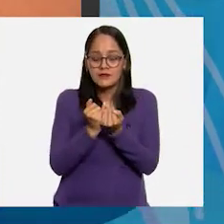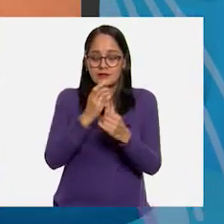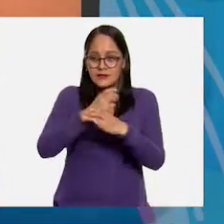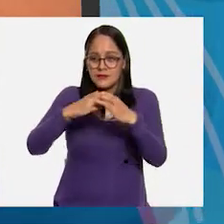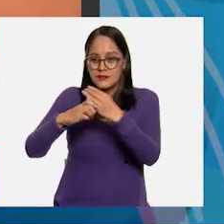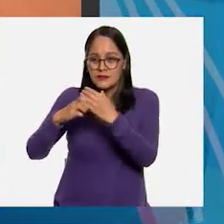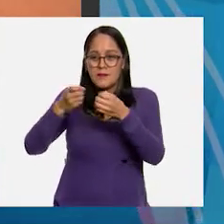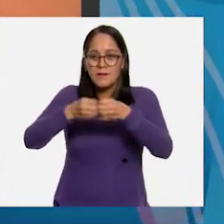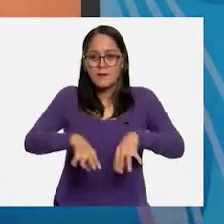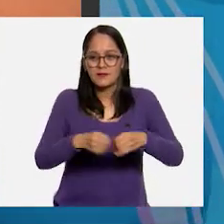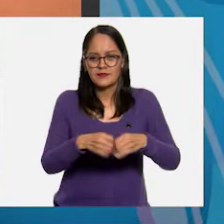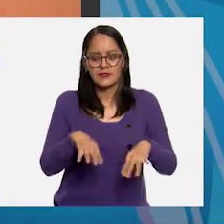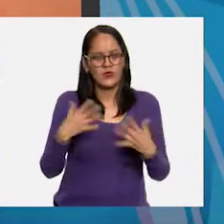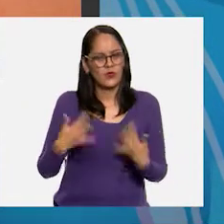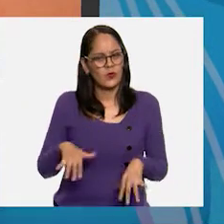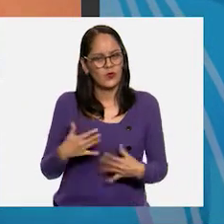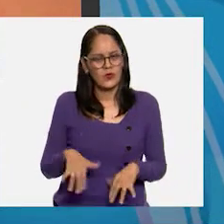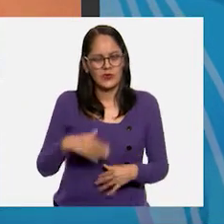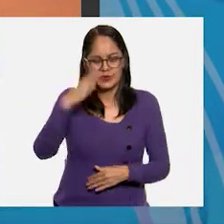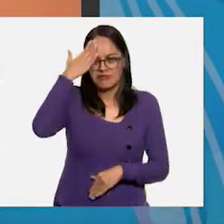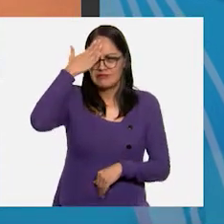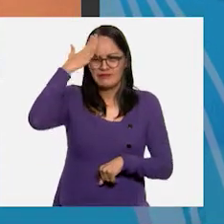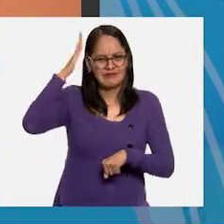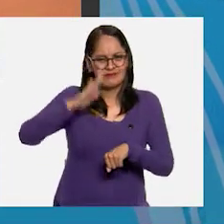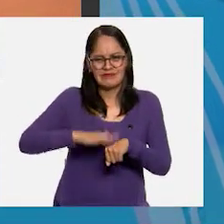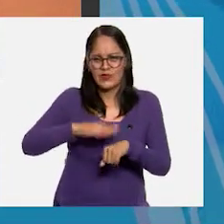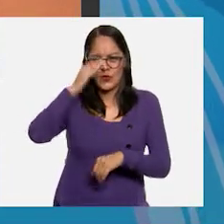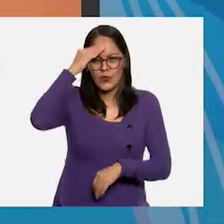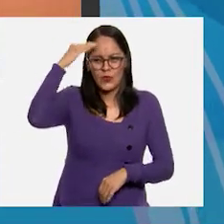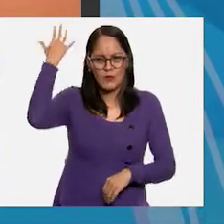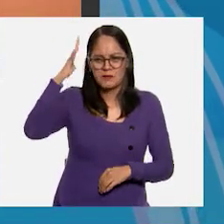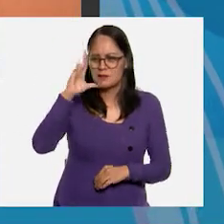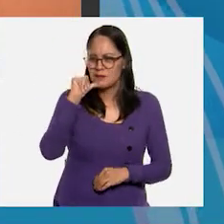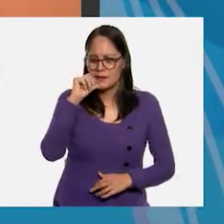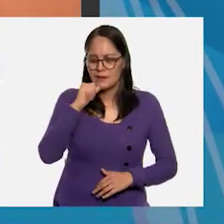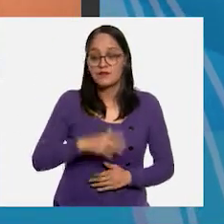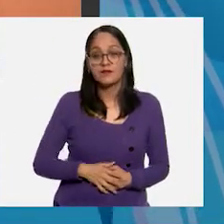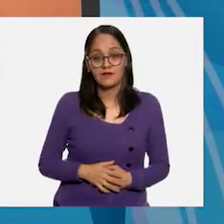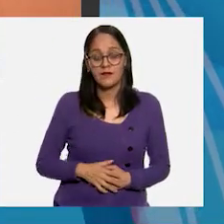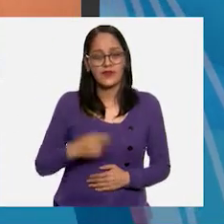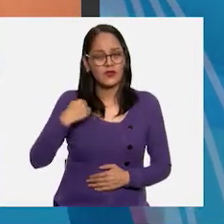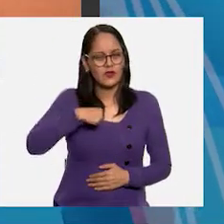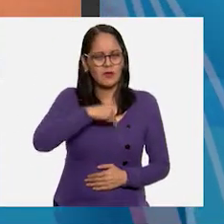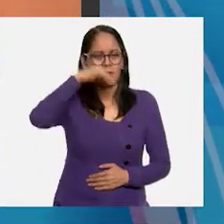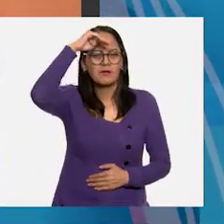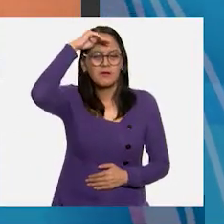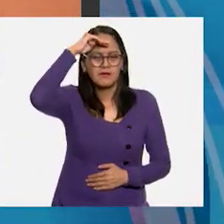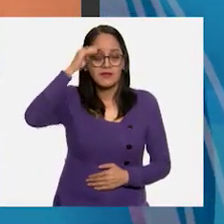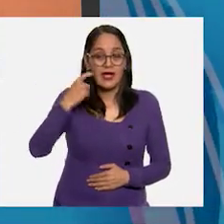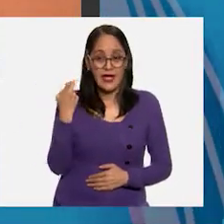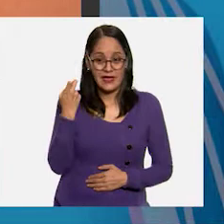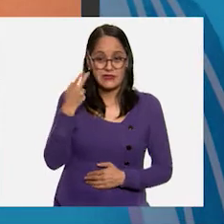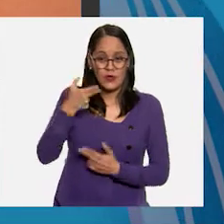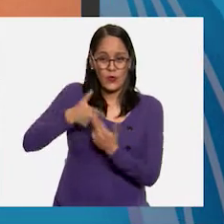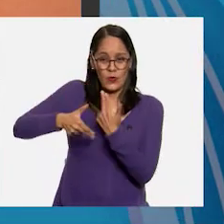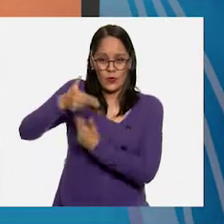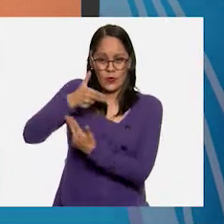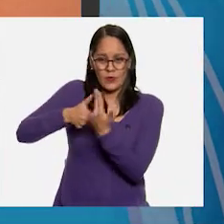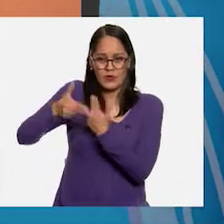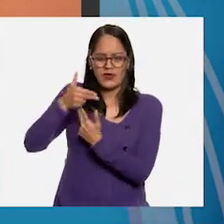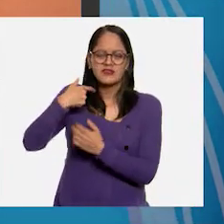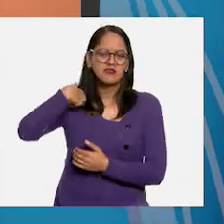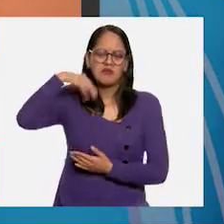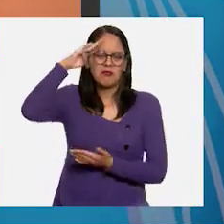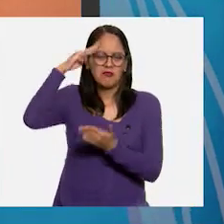ese huracán van a ser inolvidables para Nuevo León. Mucha gente pensamos que después de haber vivido ese huracán tan fuerte ya no